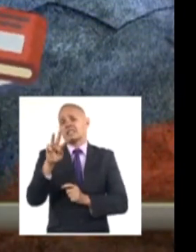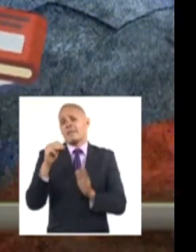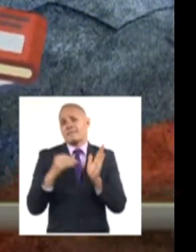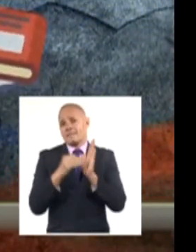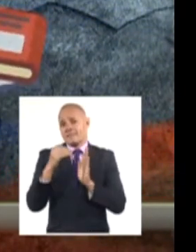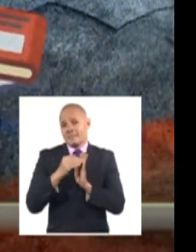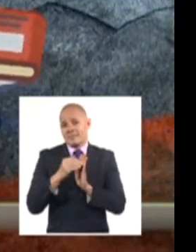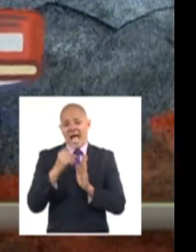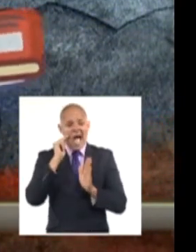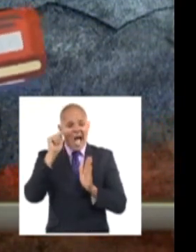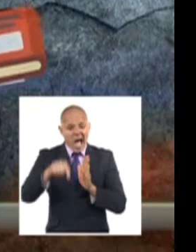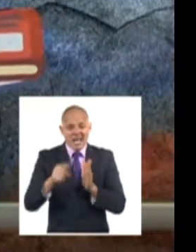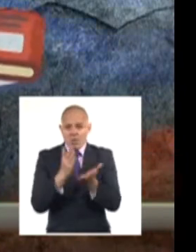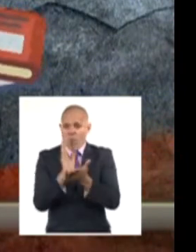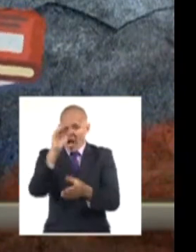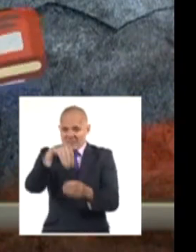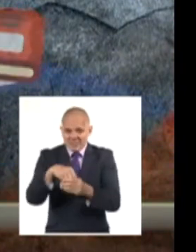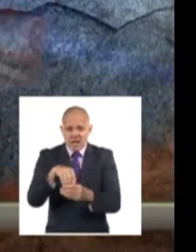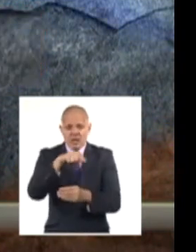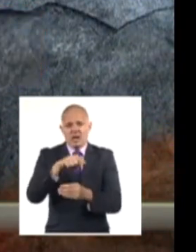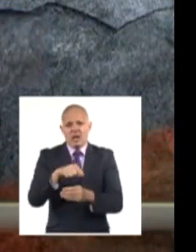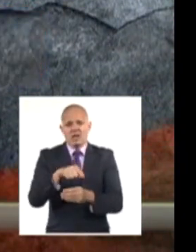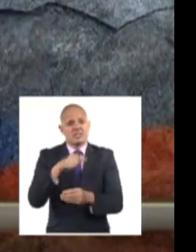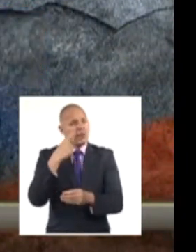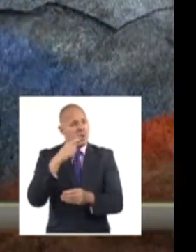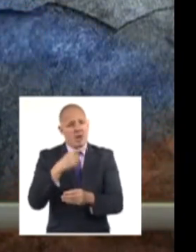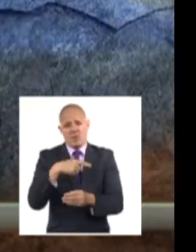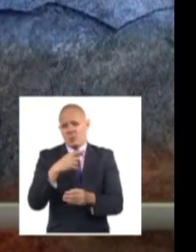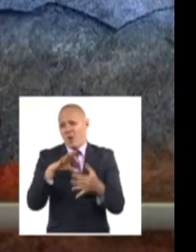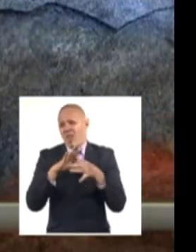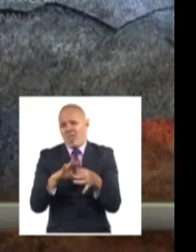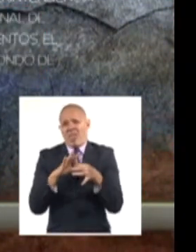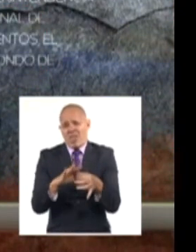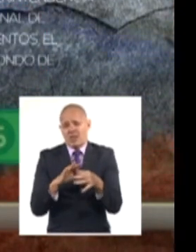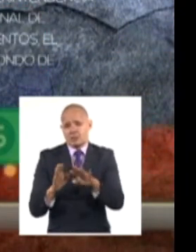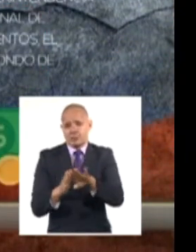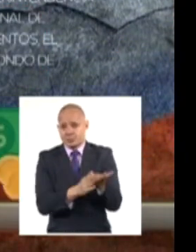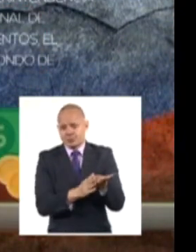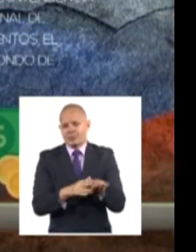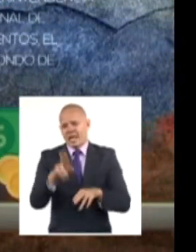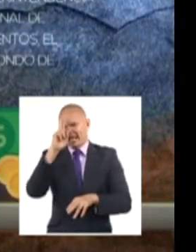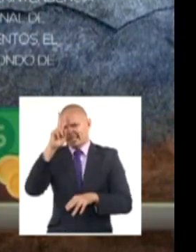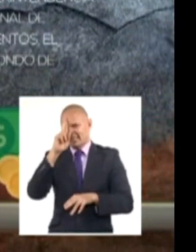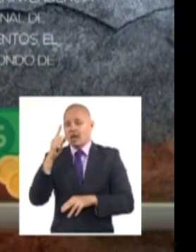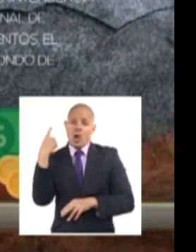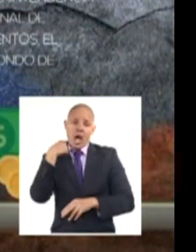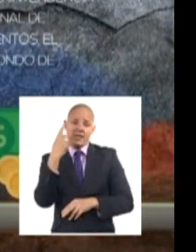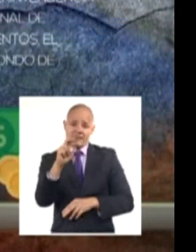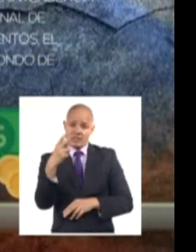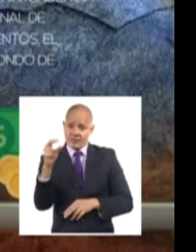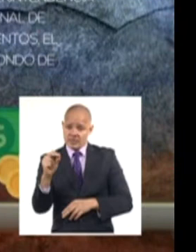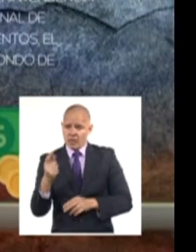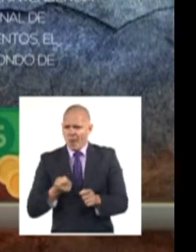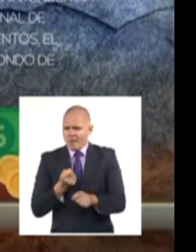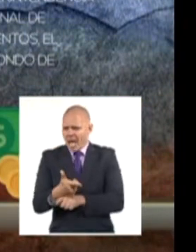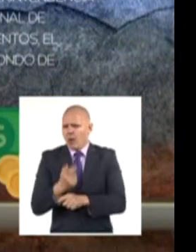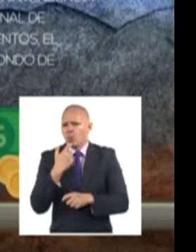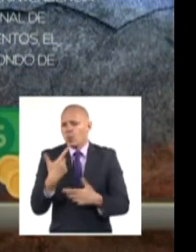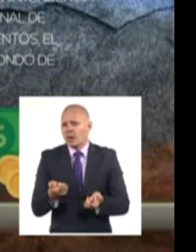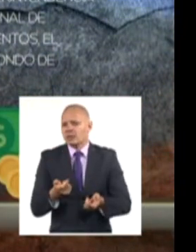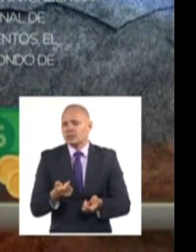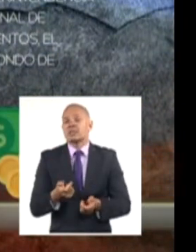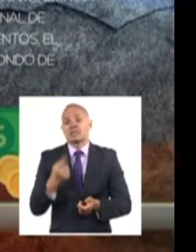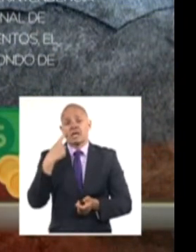financiero en educación pública en materia de salud del presupuesto asignado 2020 fue de 31.8 billones de